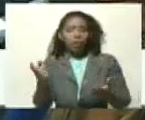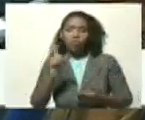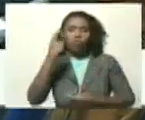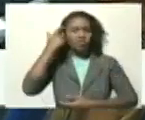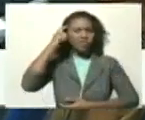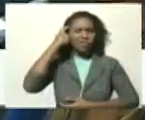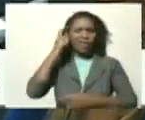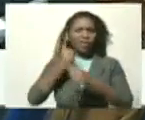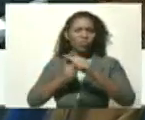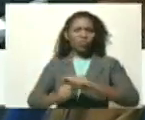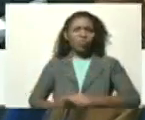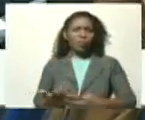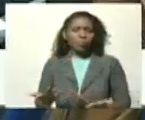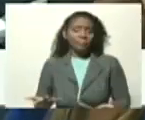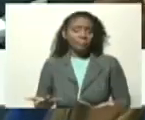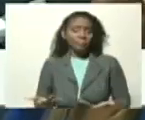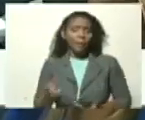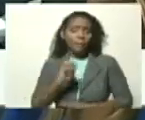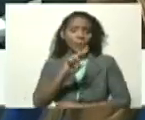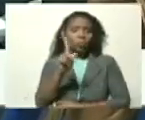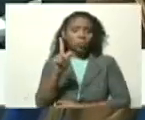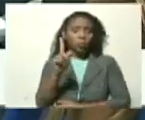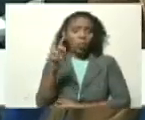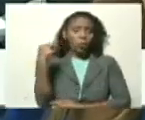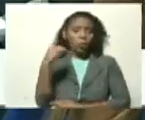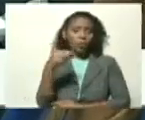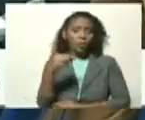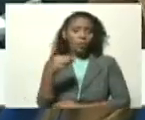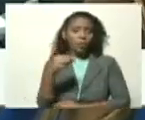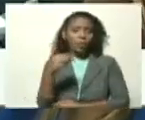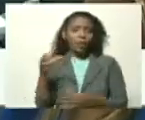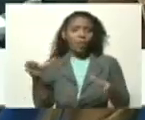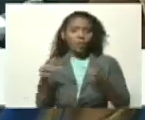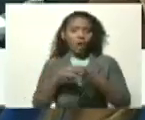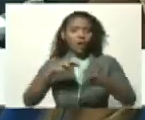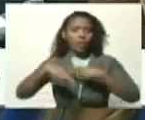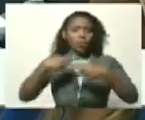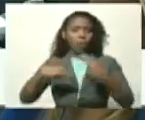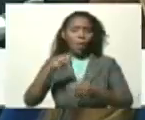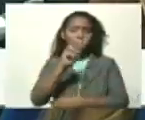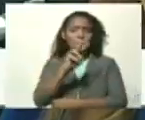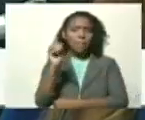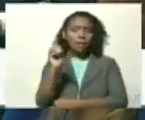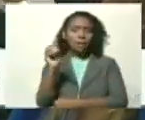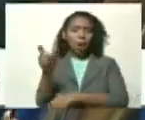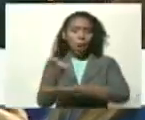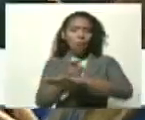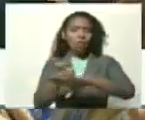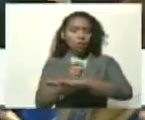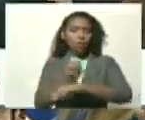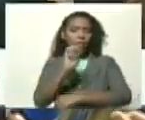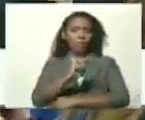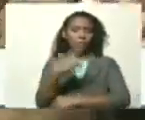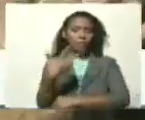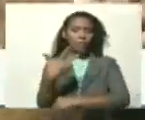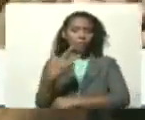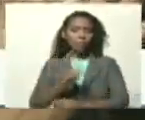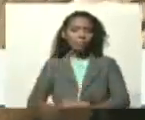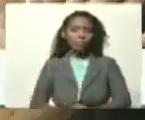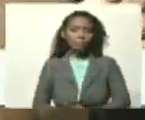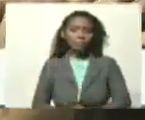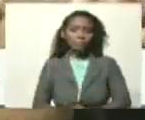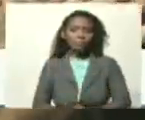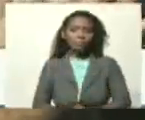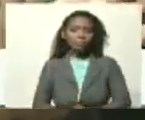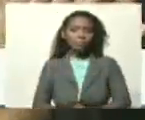sabe sumar. 21 de noviembre, la revolución ganó 20 gobernaciones de 23.